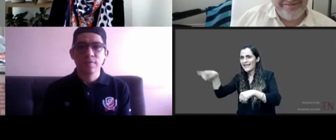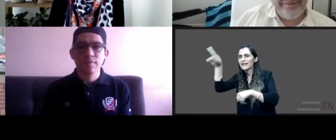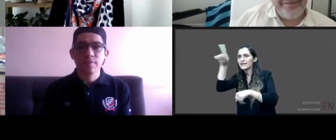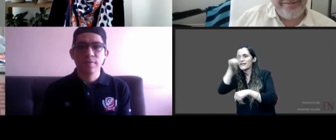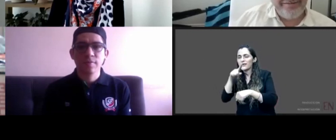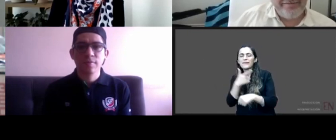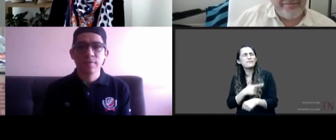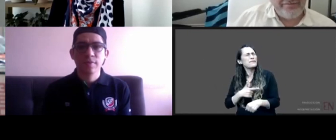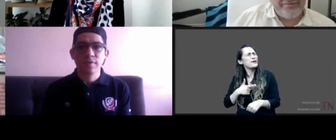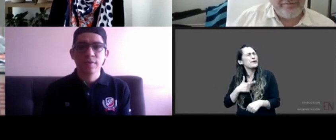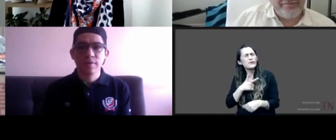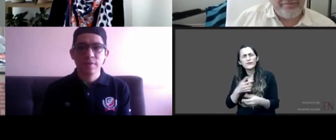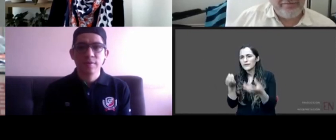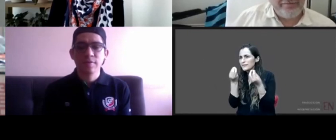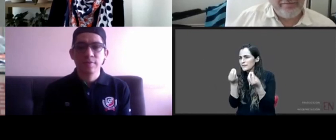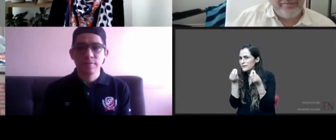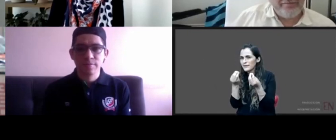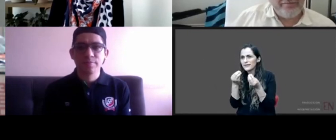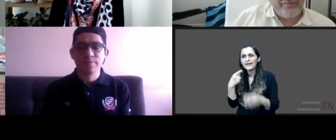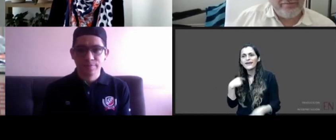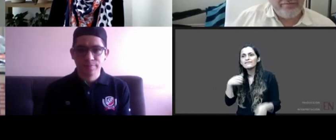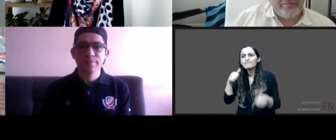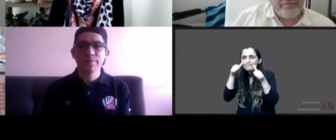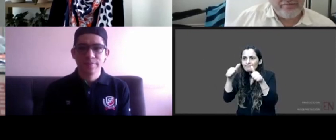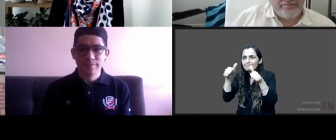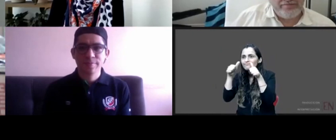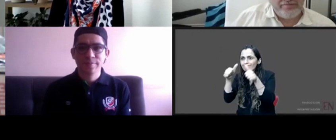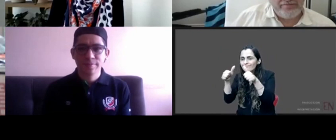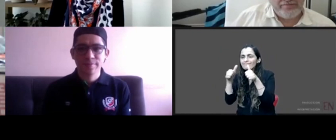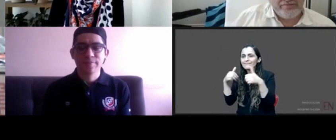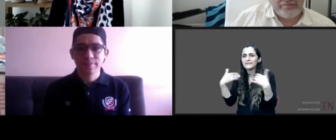gustó mucho escucharles y es